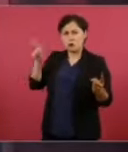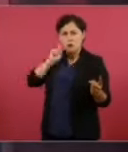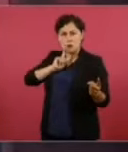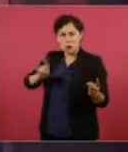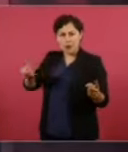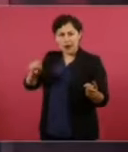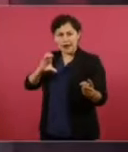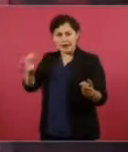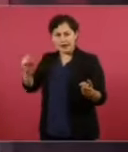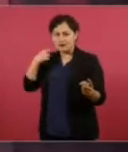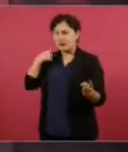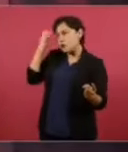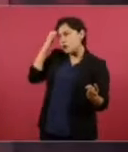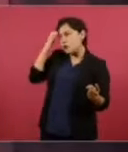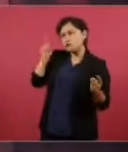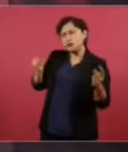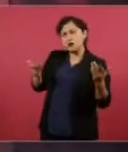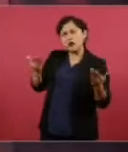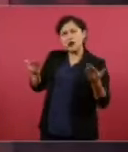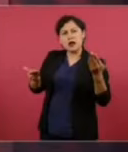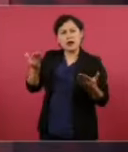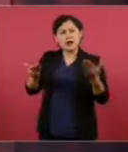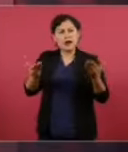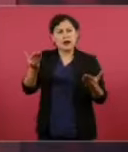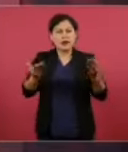Haz con un pueblo